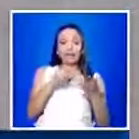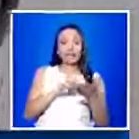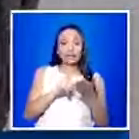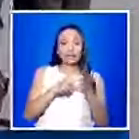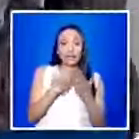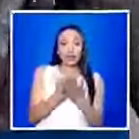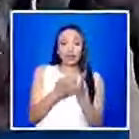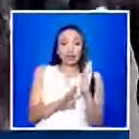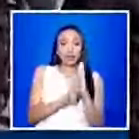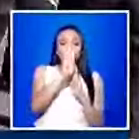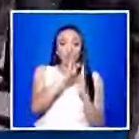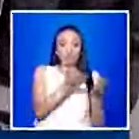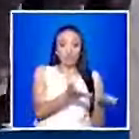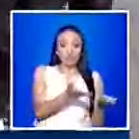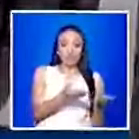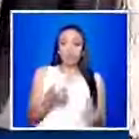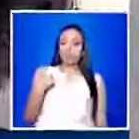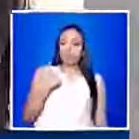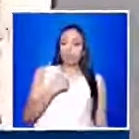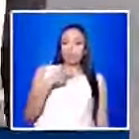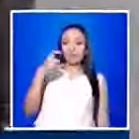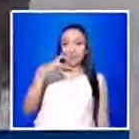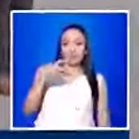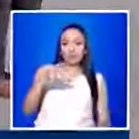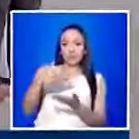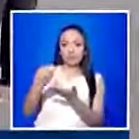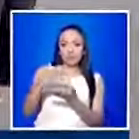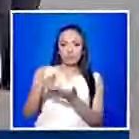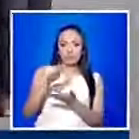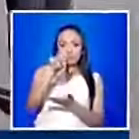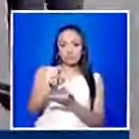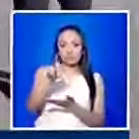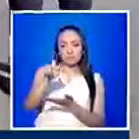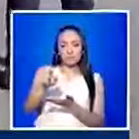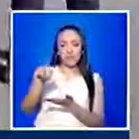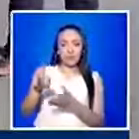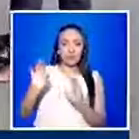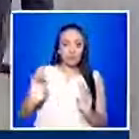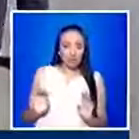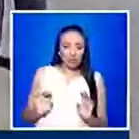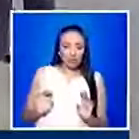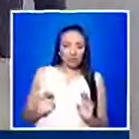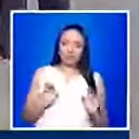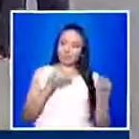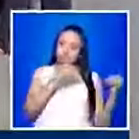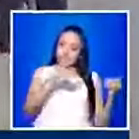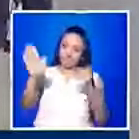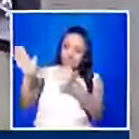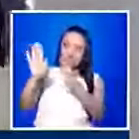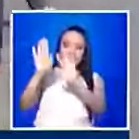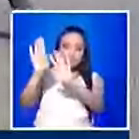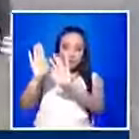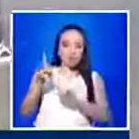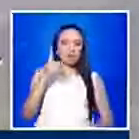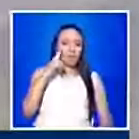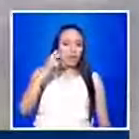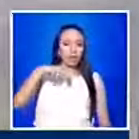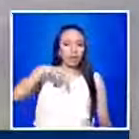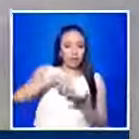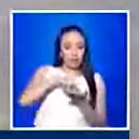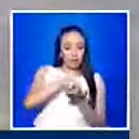dentro de lo que es la prevención del delito, nos permite justamente darle al ciudadano un espacio para que pueda circular y